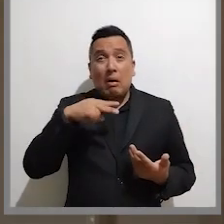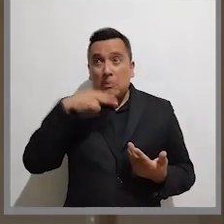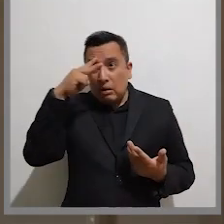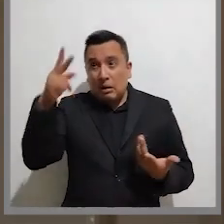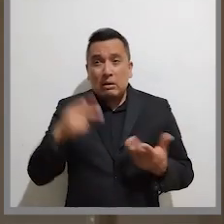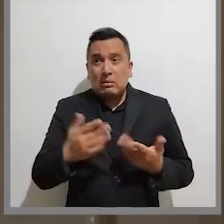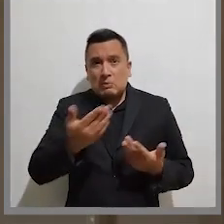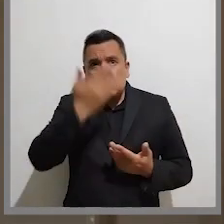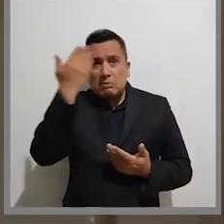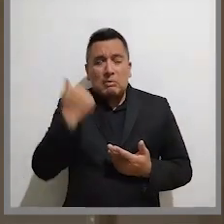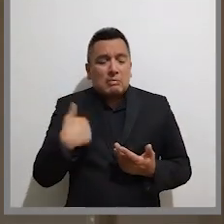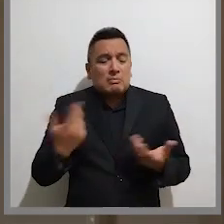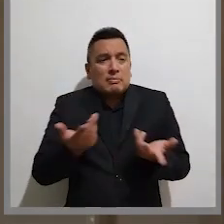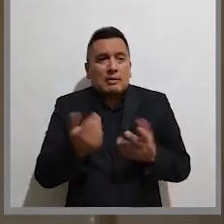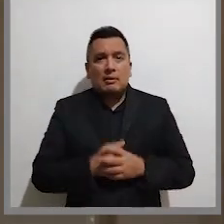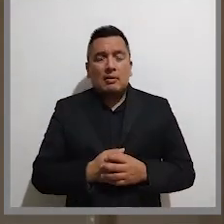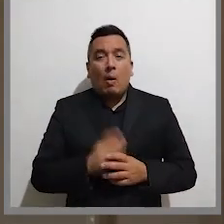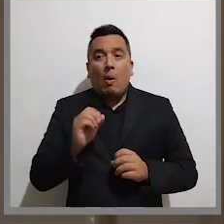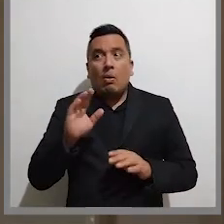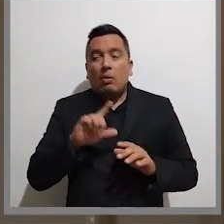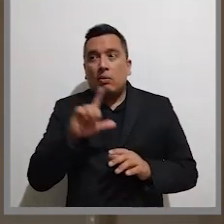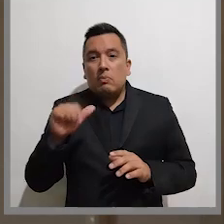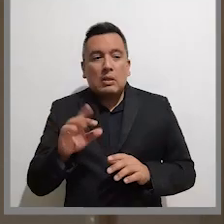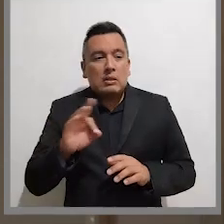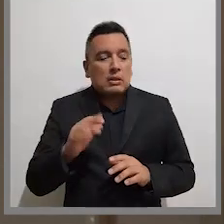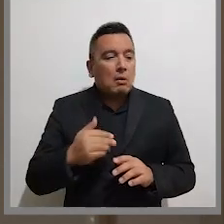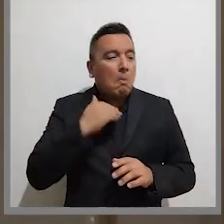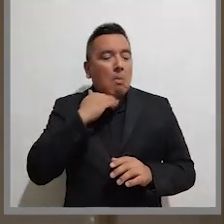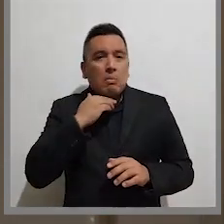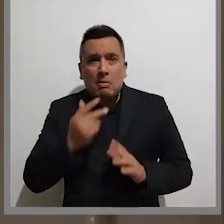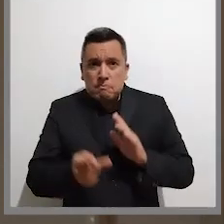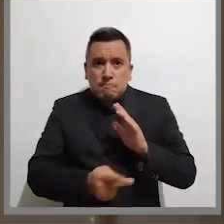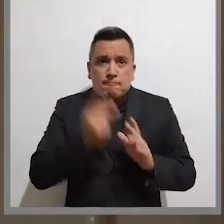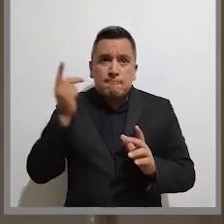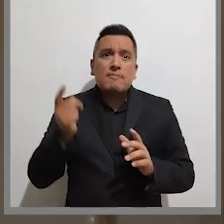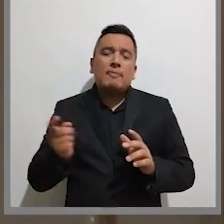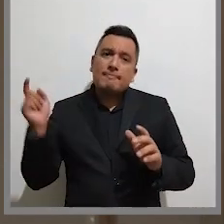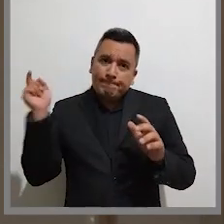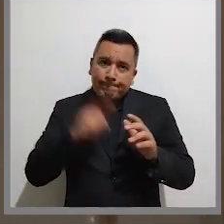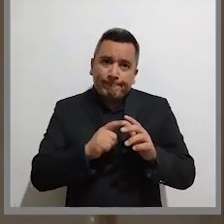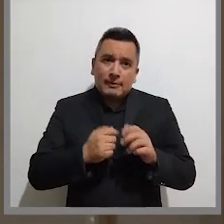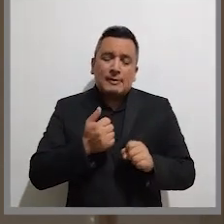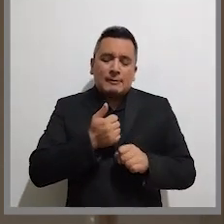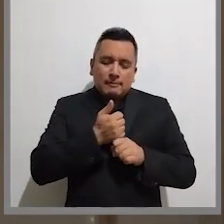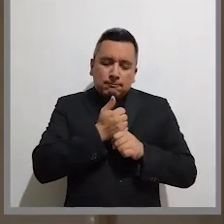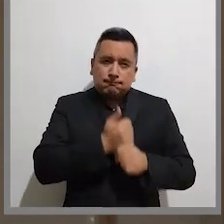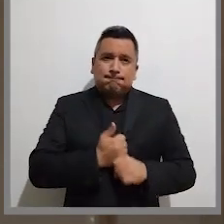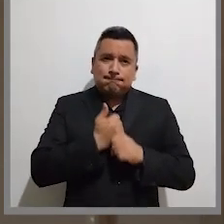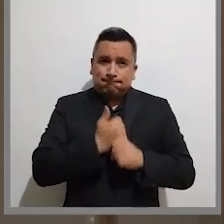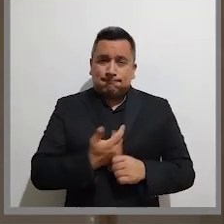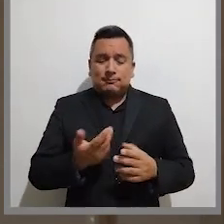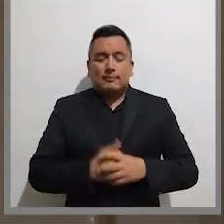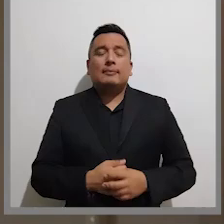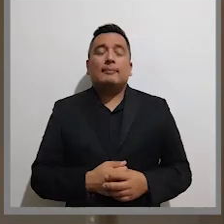da cuenta, pues a veces regresa, ¿no? Regresa a esa situación de la cual a veces logra escapar,